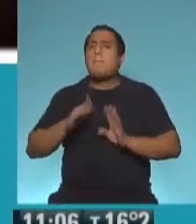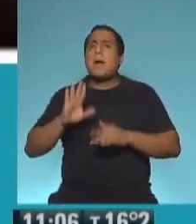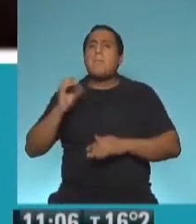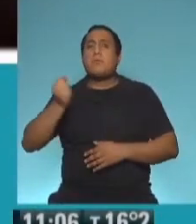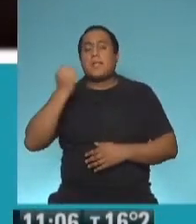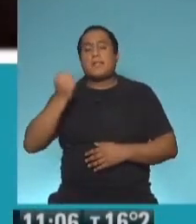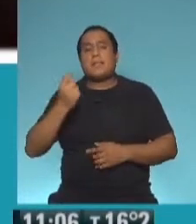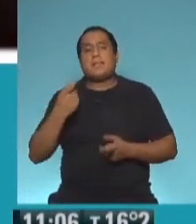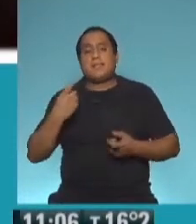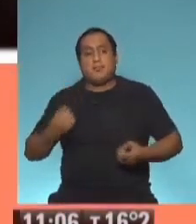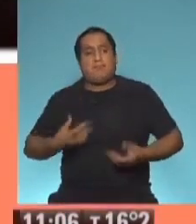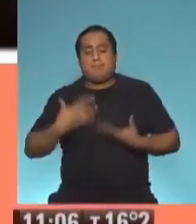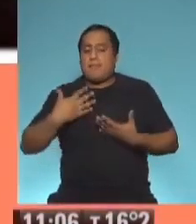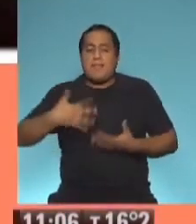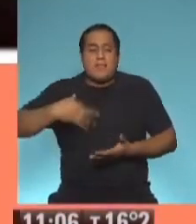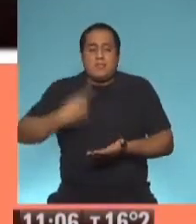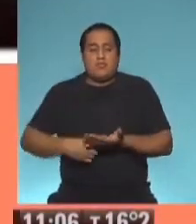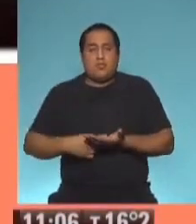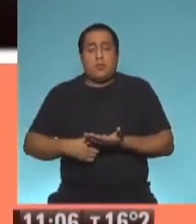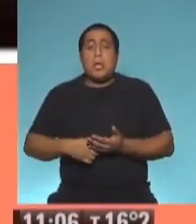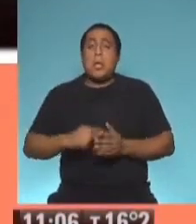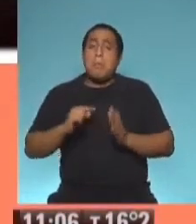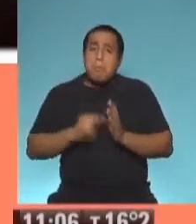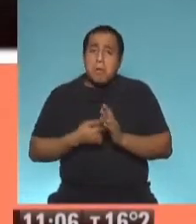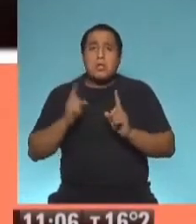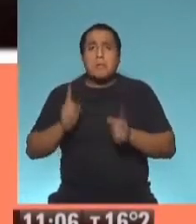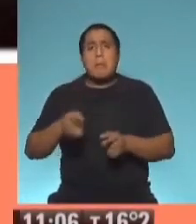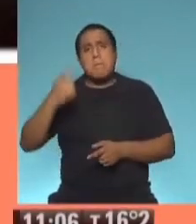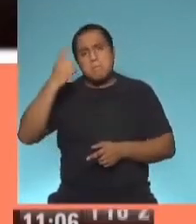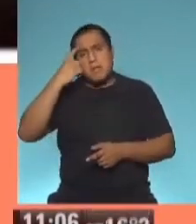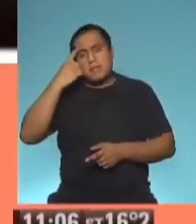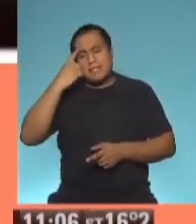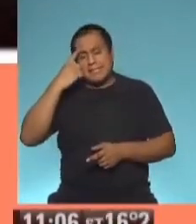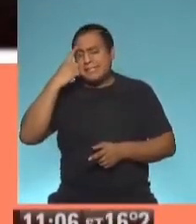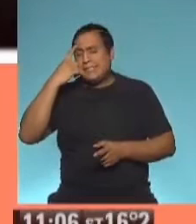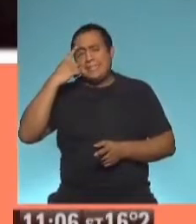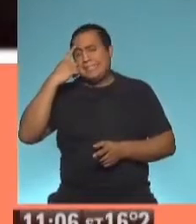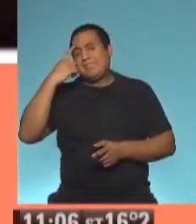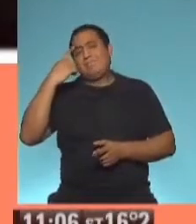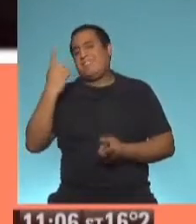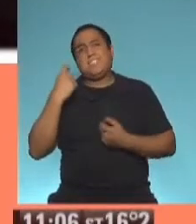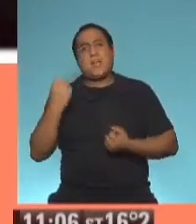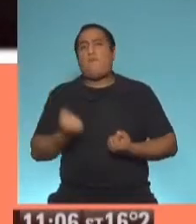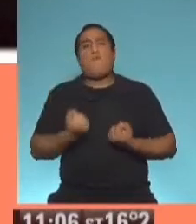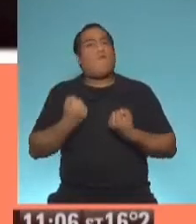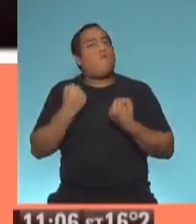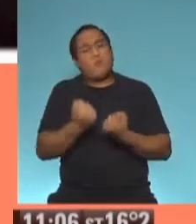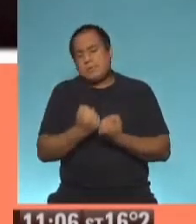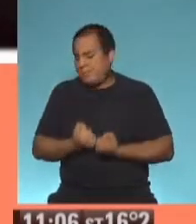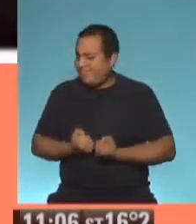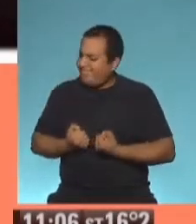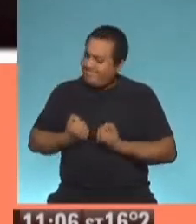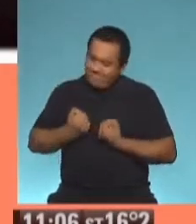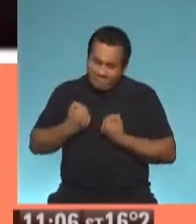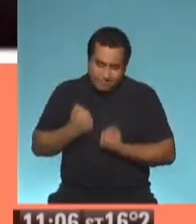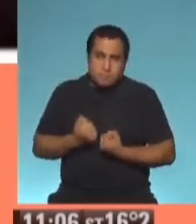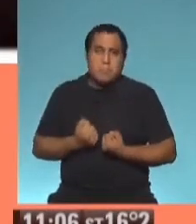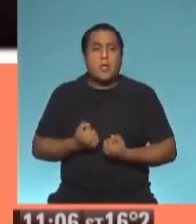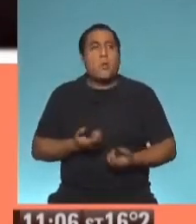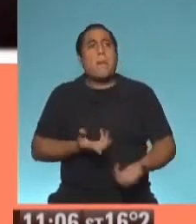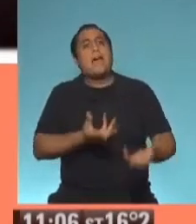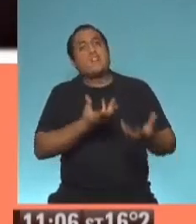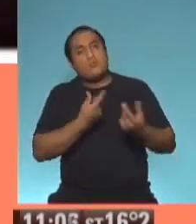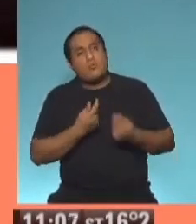una motivación. Pero tener claro que siempre va a ser con esfuerzo. Lo que pasa es que el esfuerzo asistido con